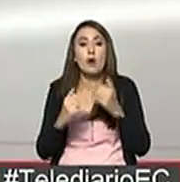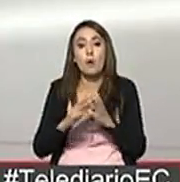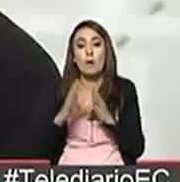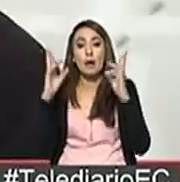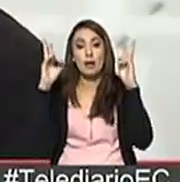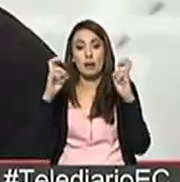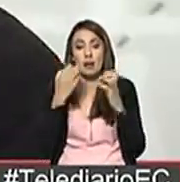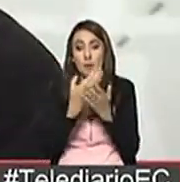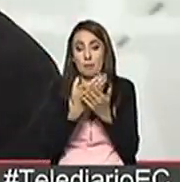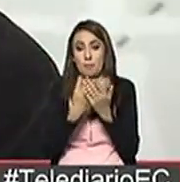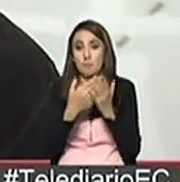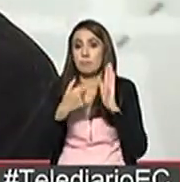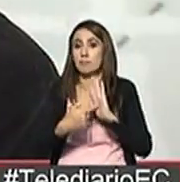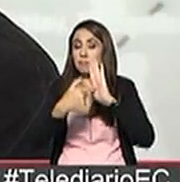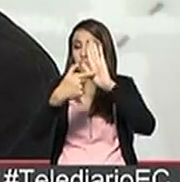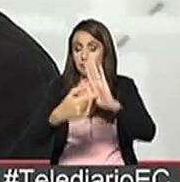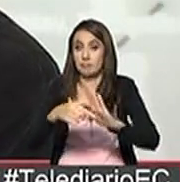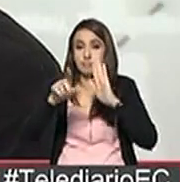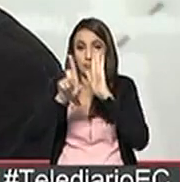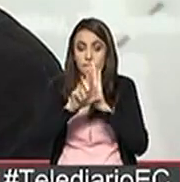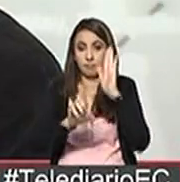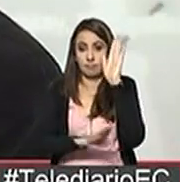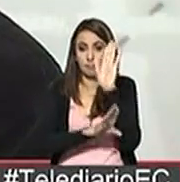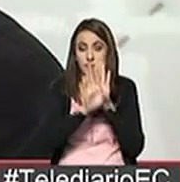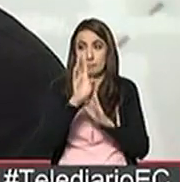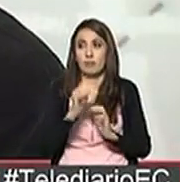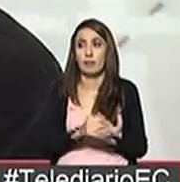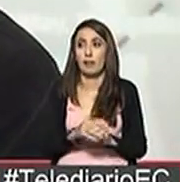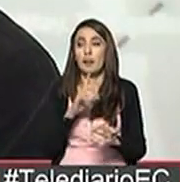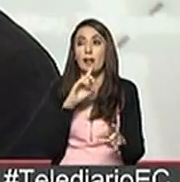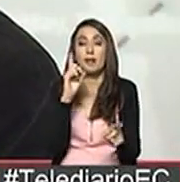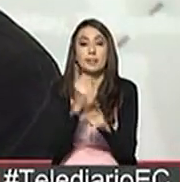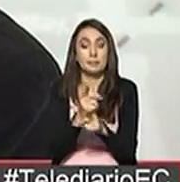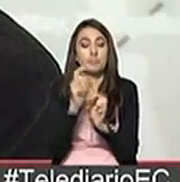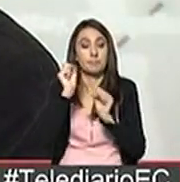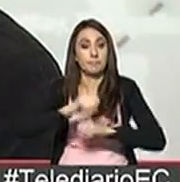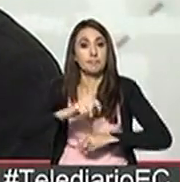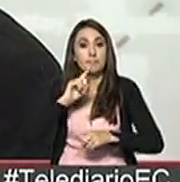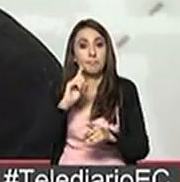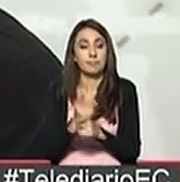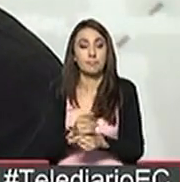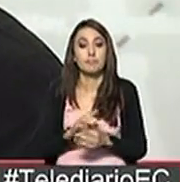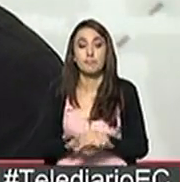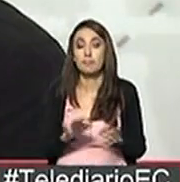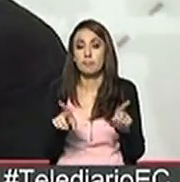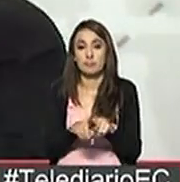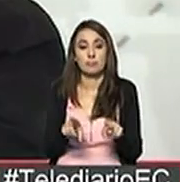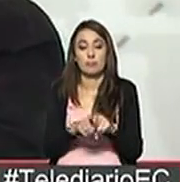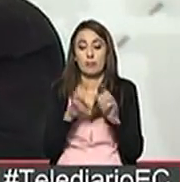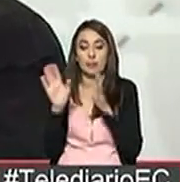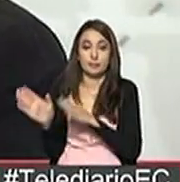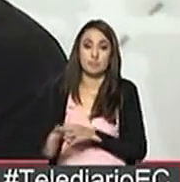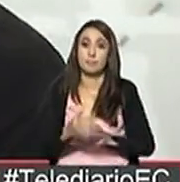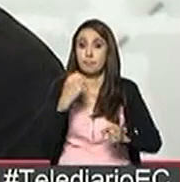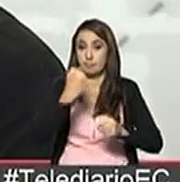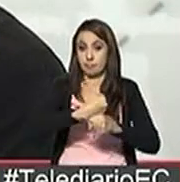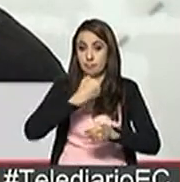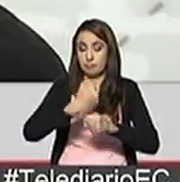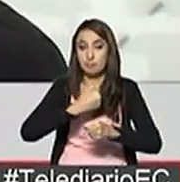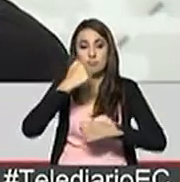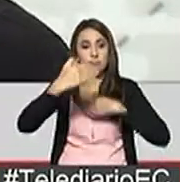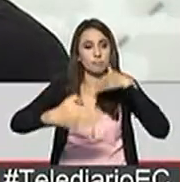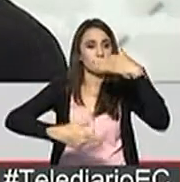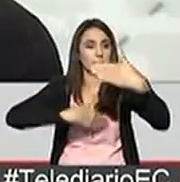estas propuestas que están dentro de la Ley de Crecimiento Económico. Sí, nosotros... como te decía, es algo por lo que venimos trabajando ya